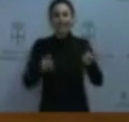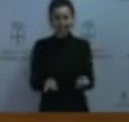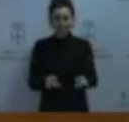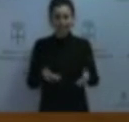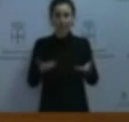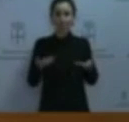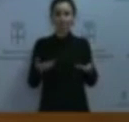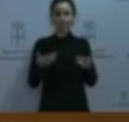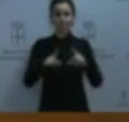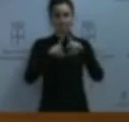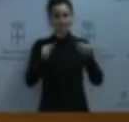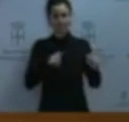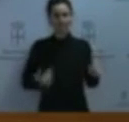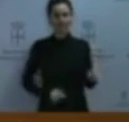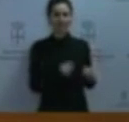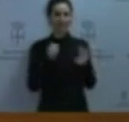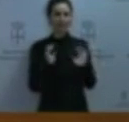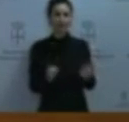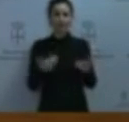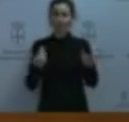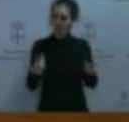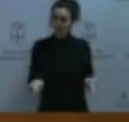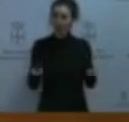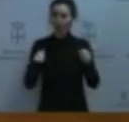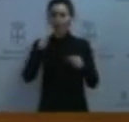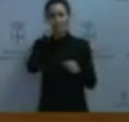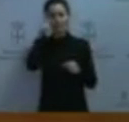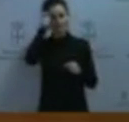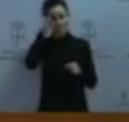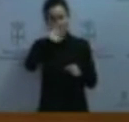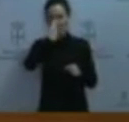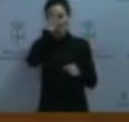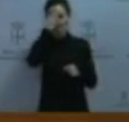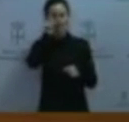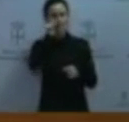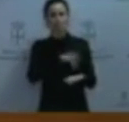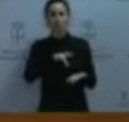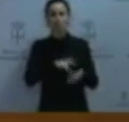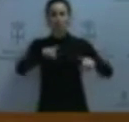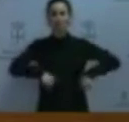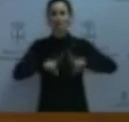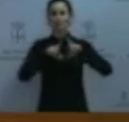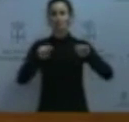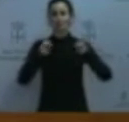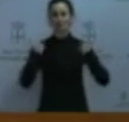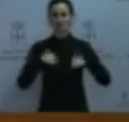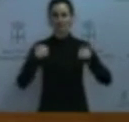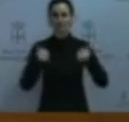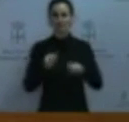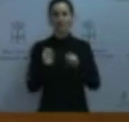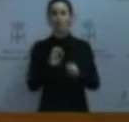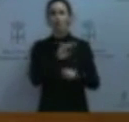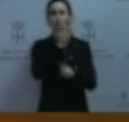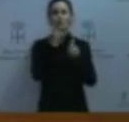Podemos Asturias así lo tiene. El turismo rural es el principal turismo que se practica en Asturias, pero como vimos en la